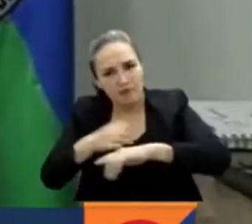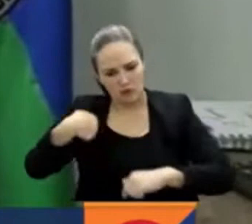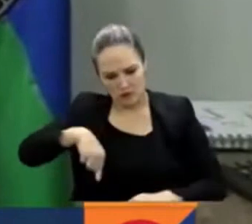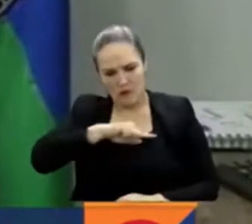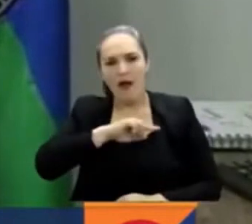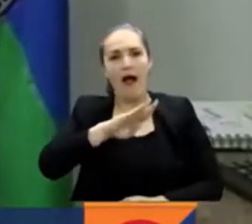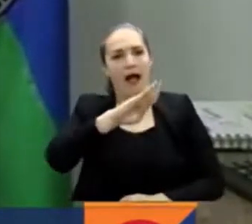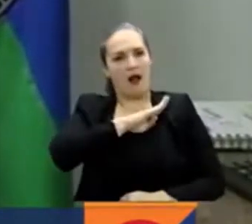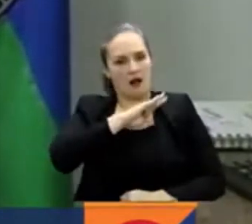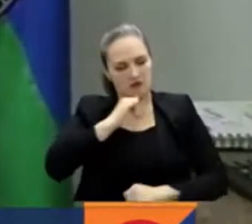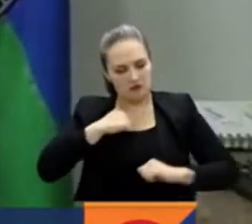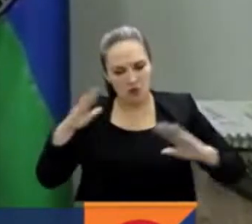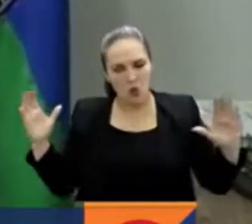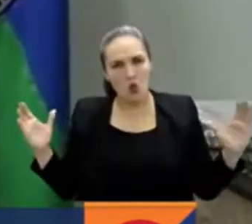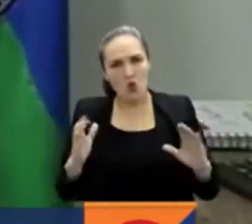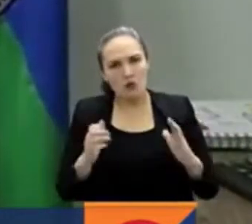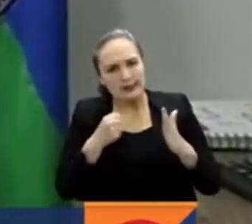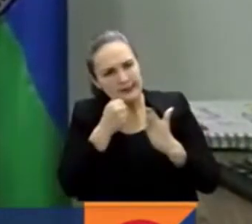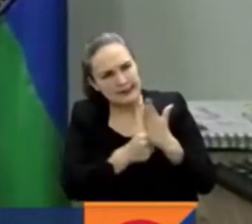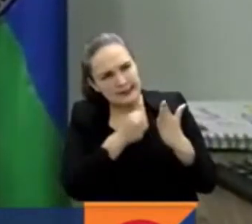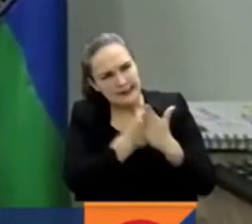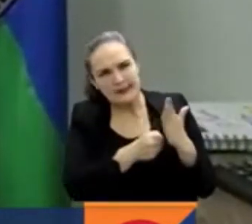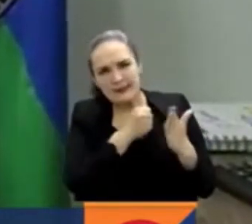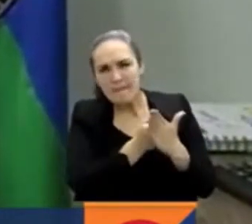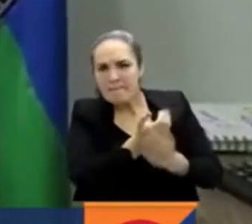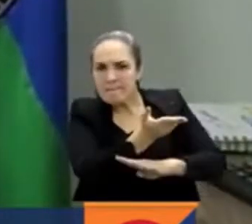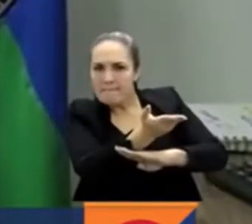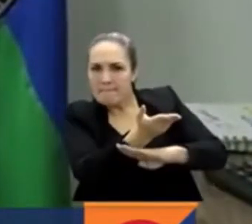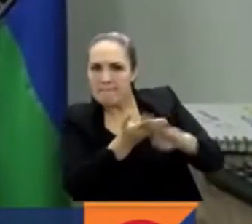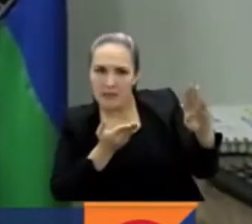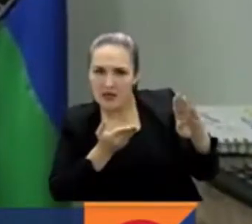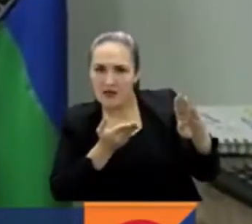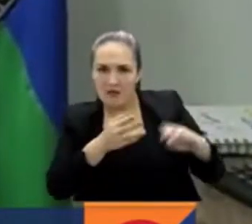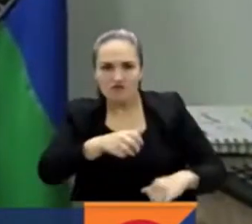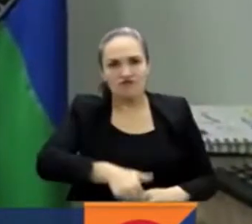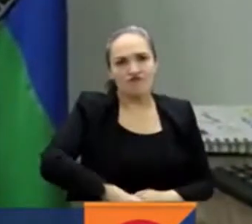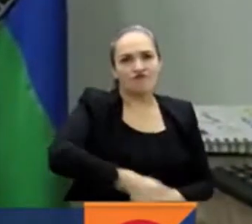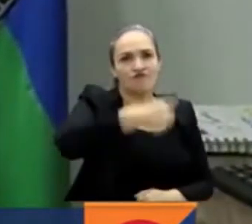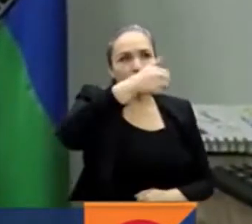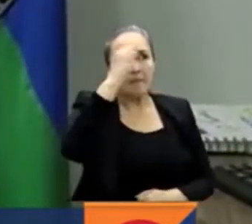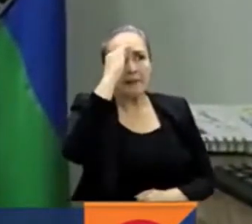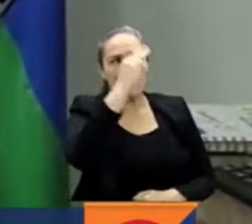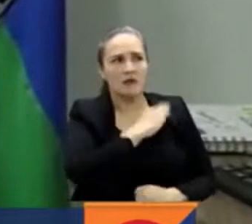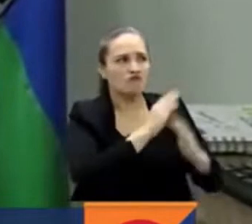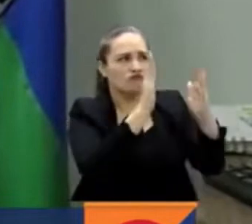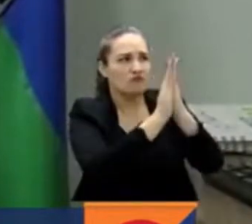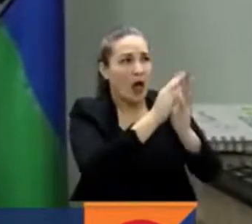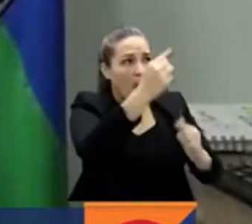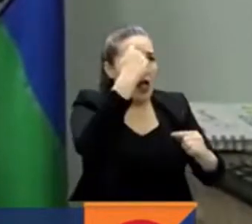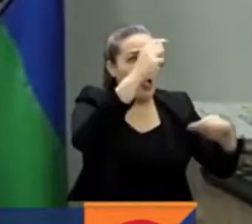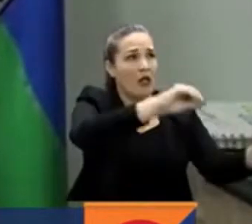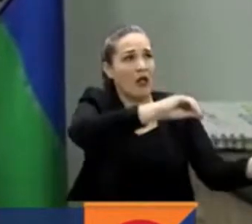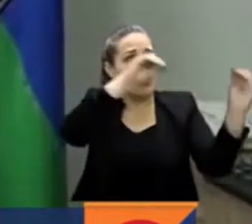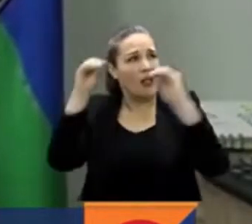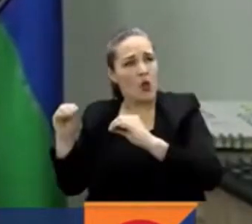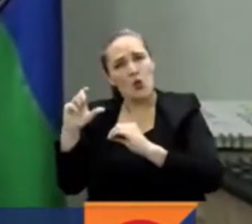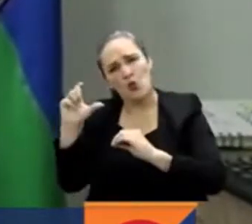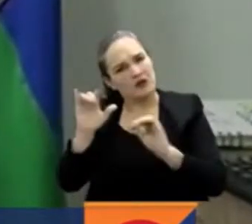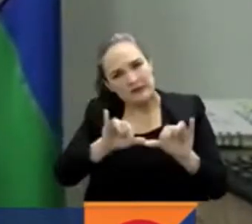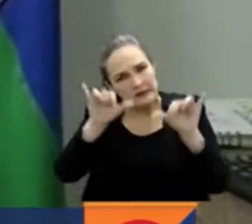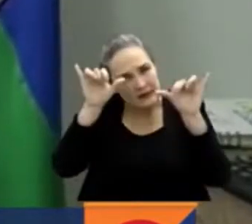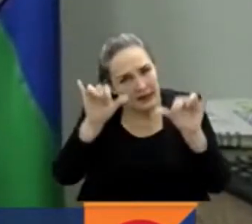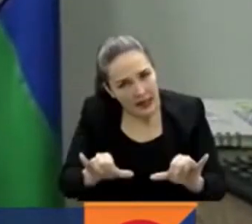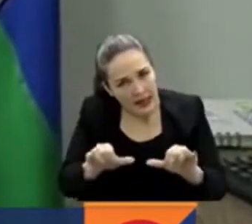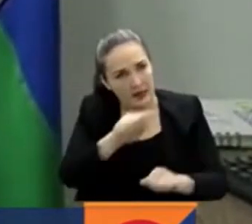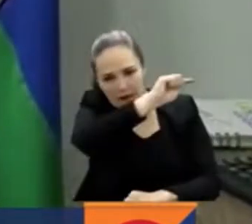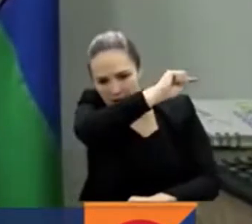estamos pidiendo a la Casa Militar que replantee la idea de que el